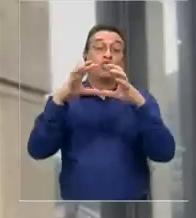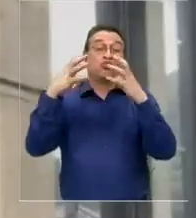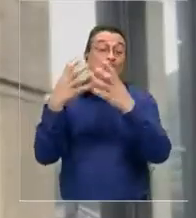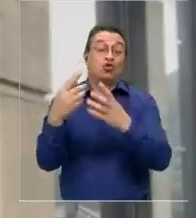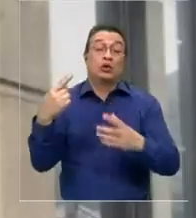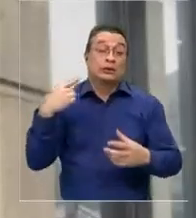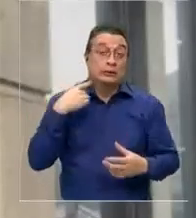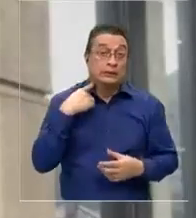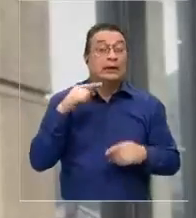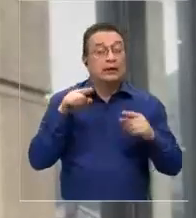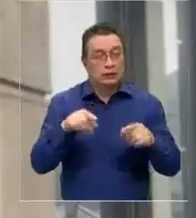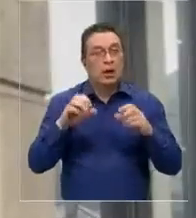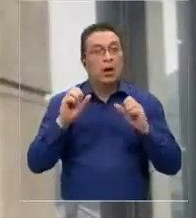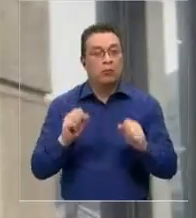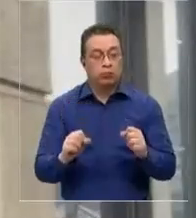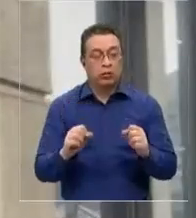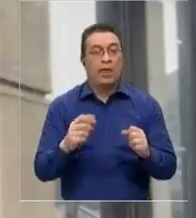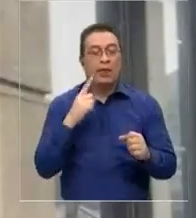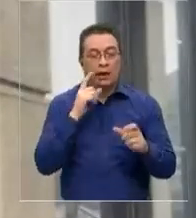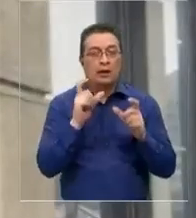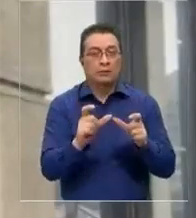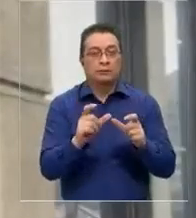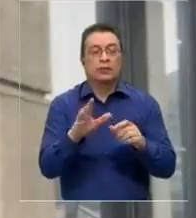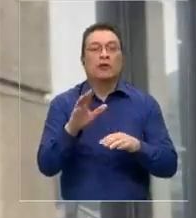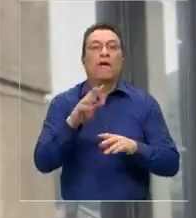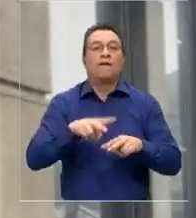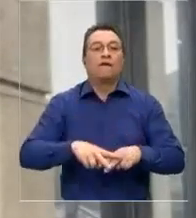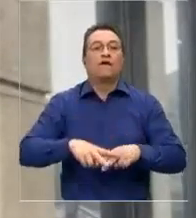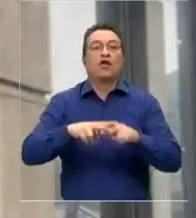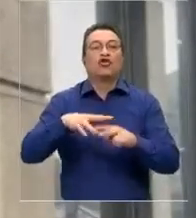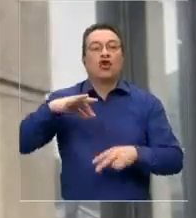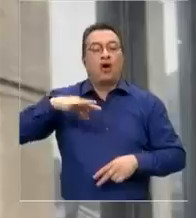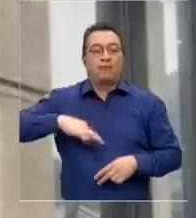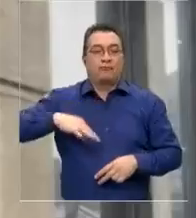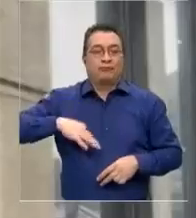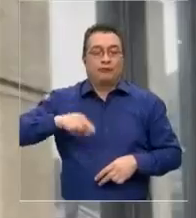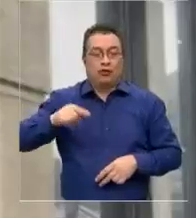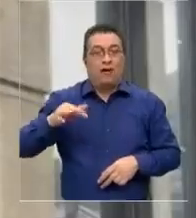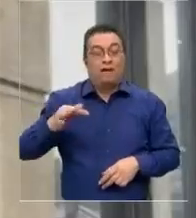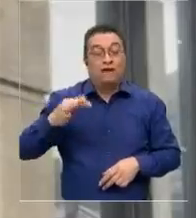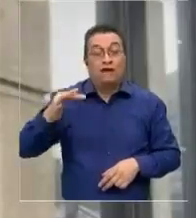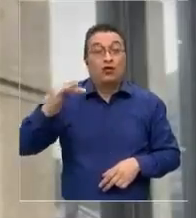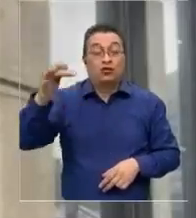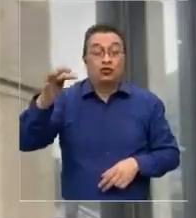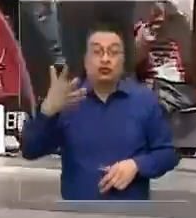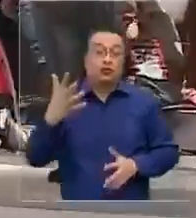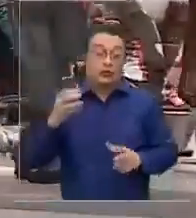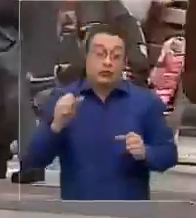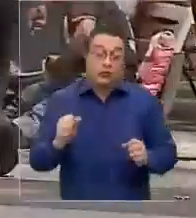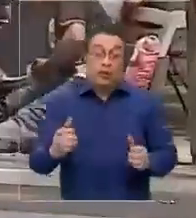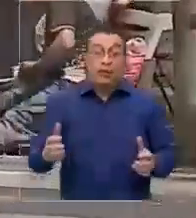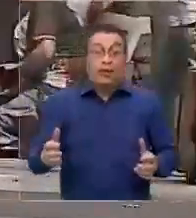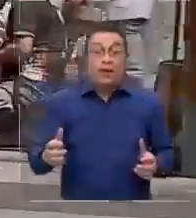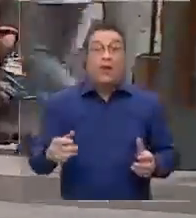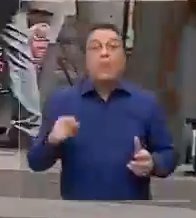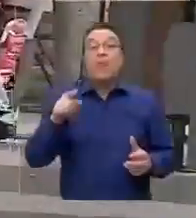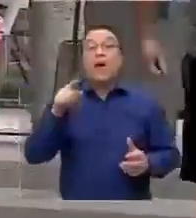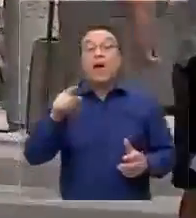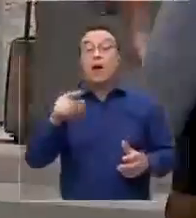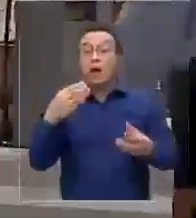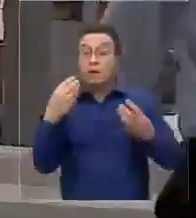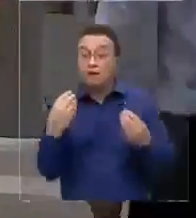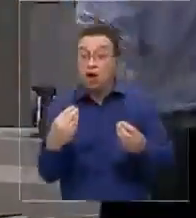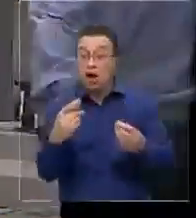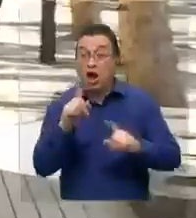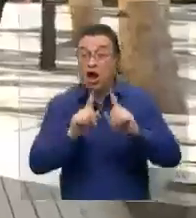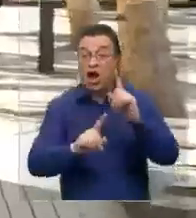estos puedan ser el resguardo para los fondos previsionales de aquí al futuro más inmediato. Pero qué tan buena fue la